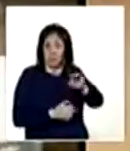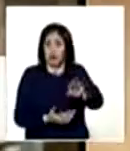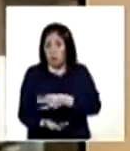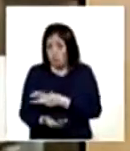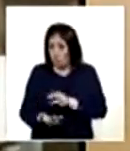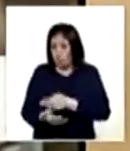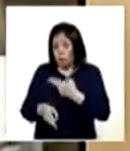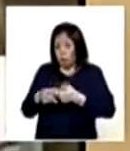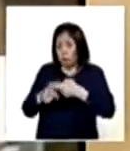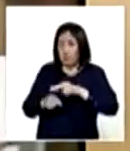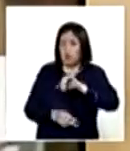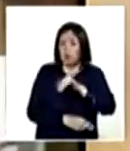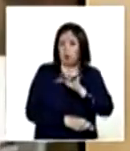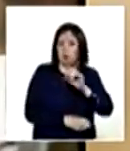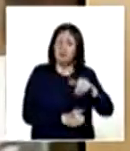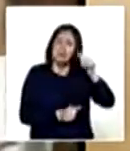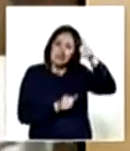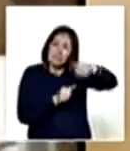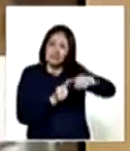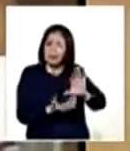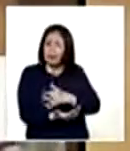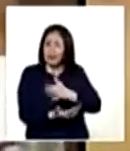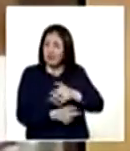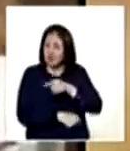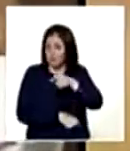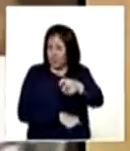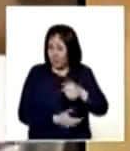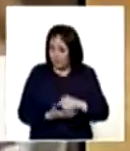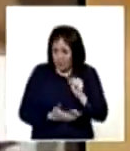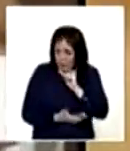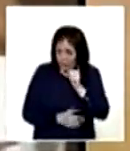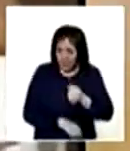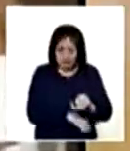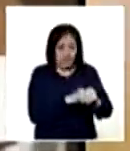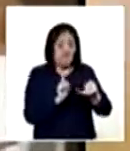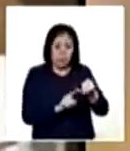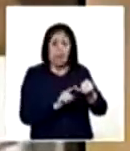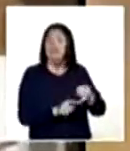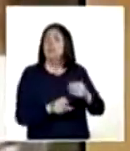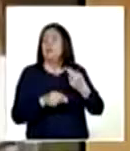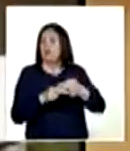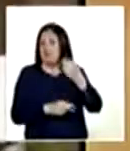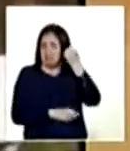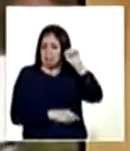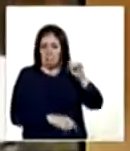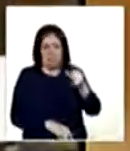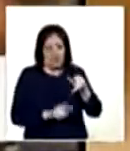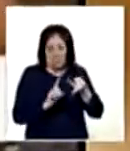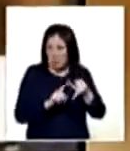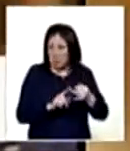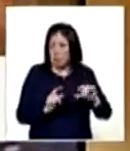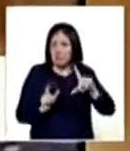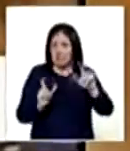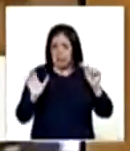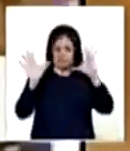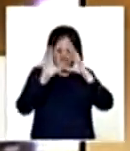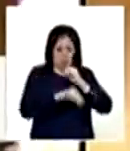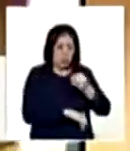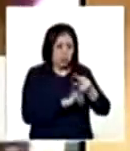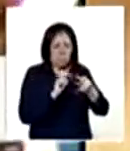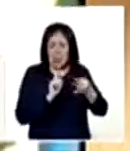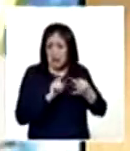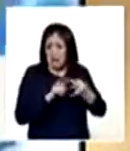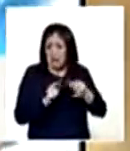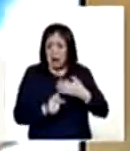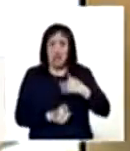Joesón. Entre las canciones más recordadas del llamado Sonero de América se encuentran La Rebelión, La Noche, que es buenísima, A Mi Dios Todo Le